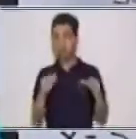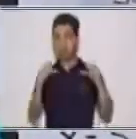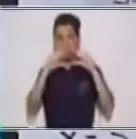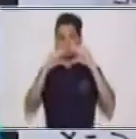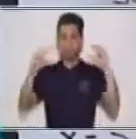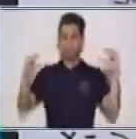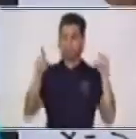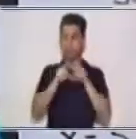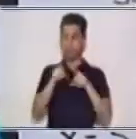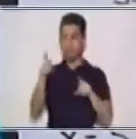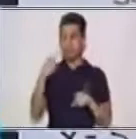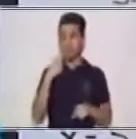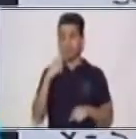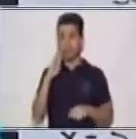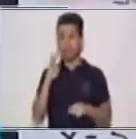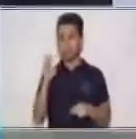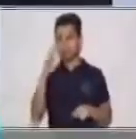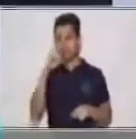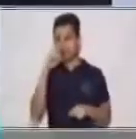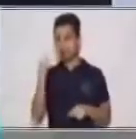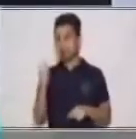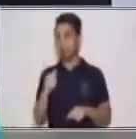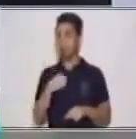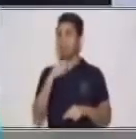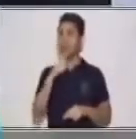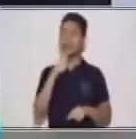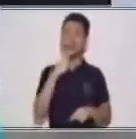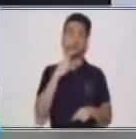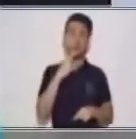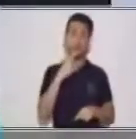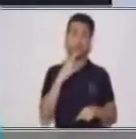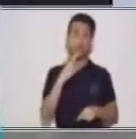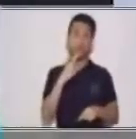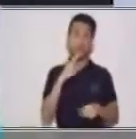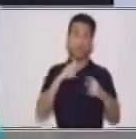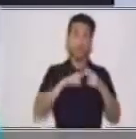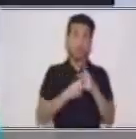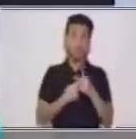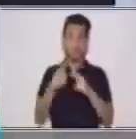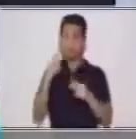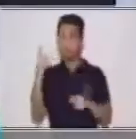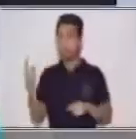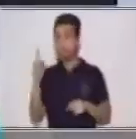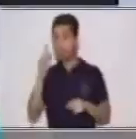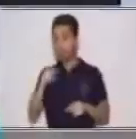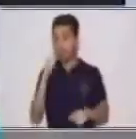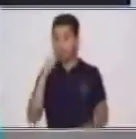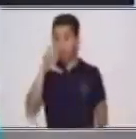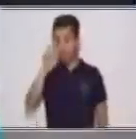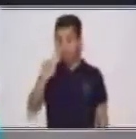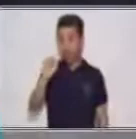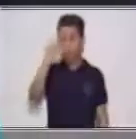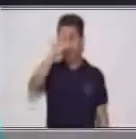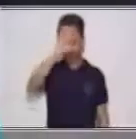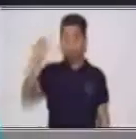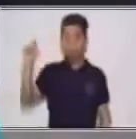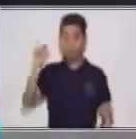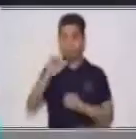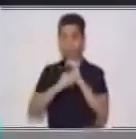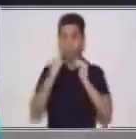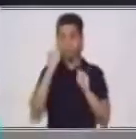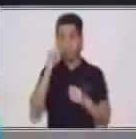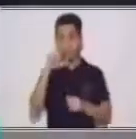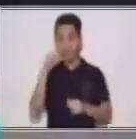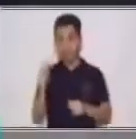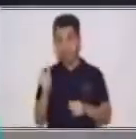profesora Berta. Bien, al inicio tenemos que considerar entonces nuestras filas y nuestras columnas. Si ya tenemos